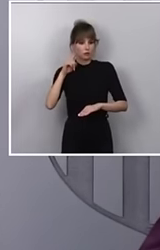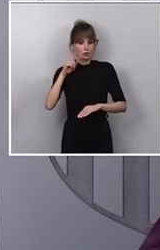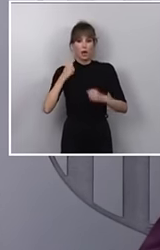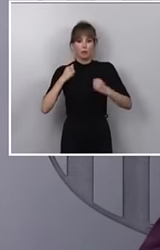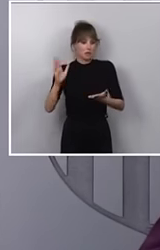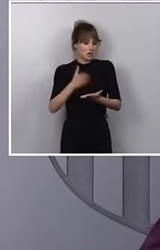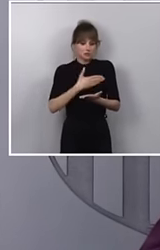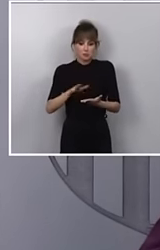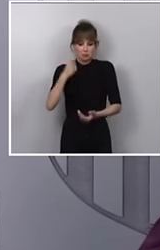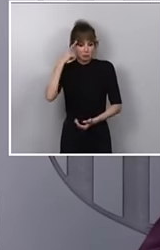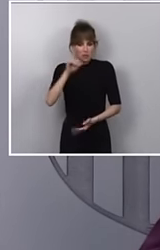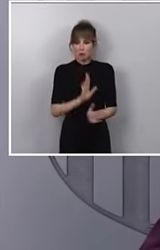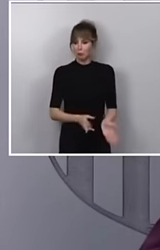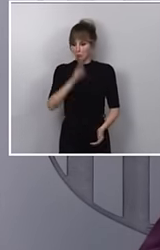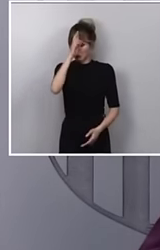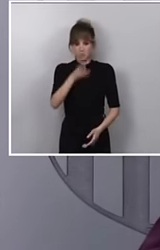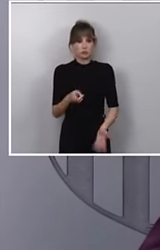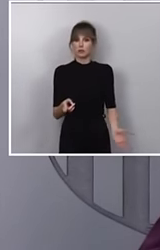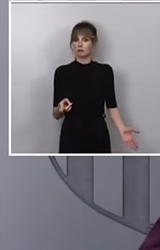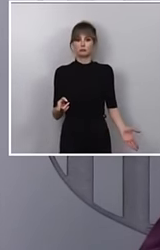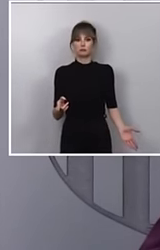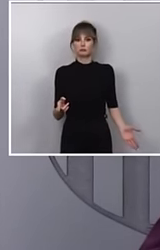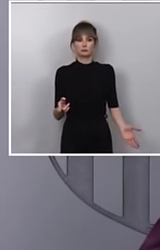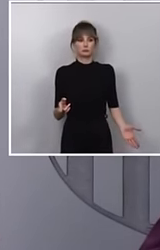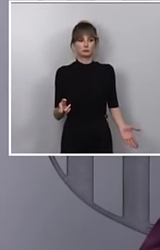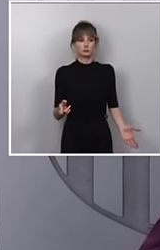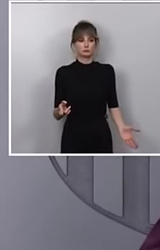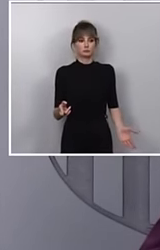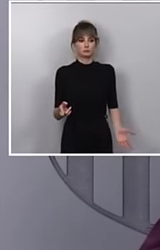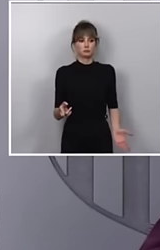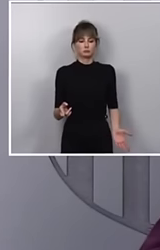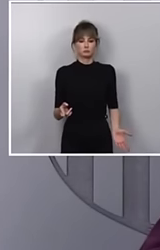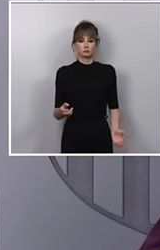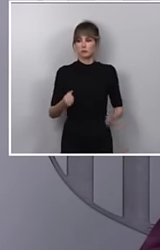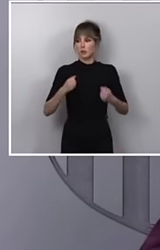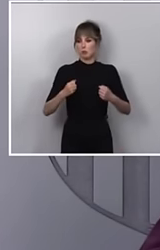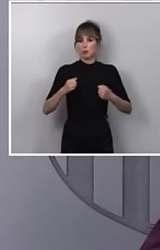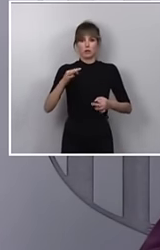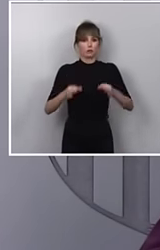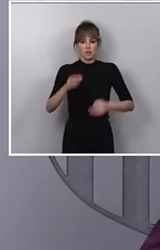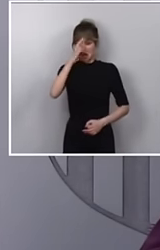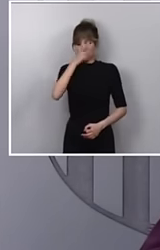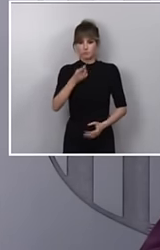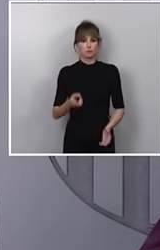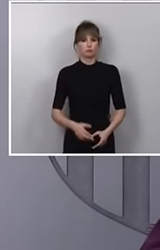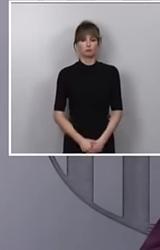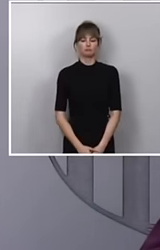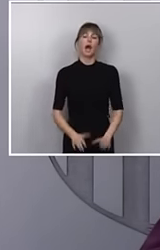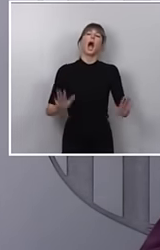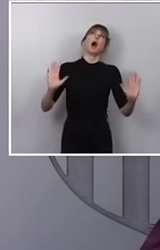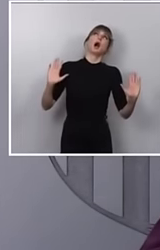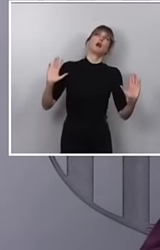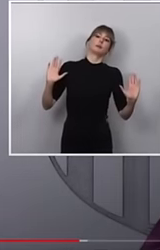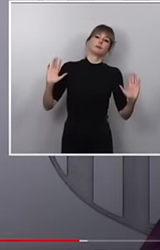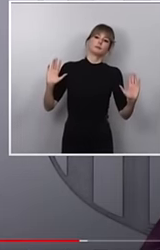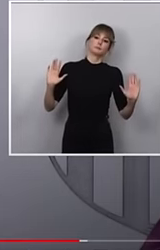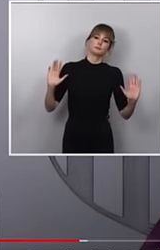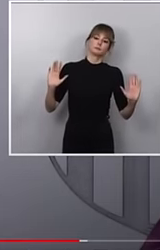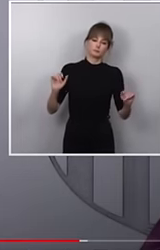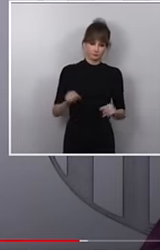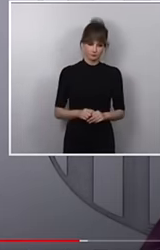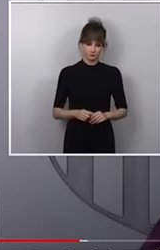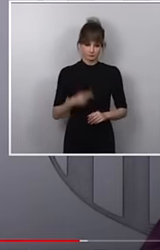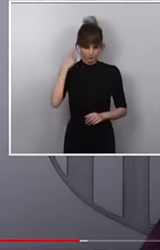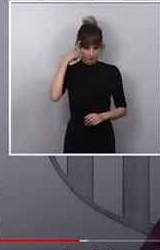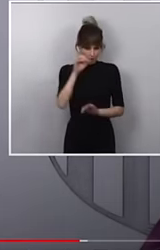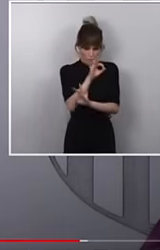poderes. Y respeta, como no puede ser de otro modo, por supuesto, al Poder Judicial. Ahora bien, somos